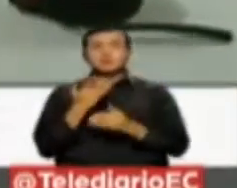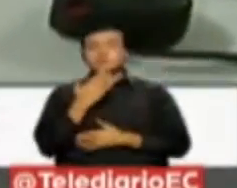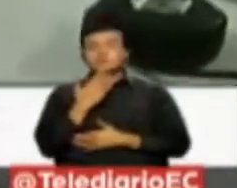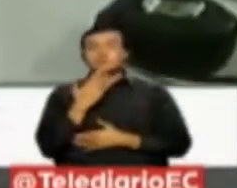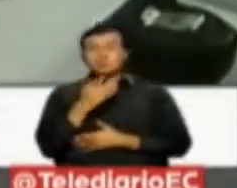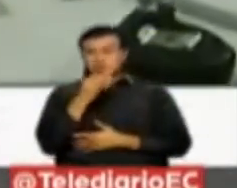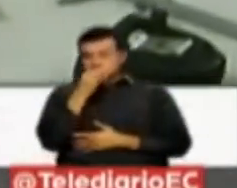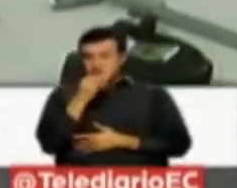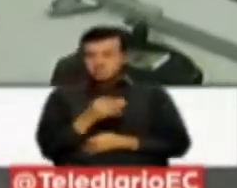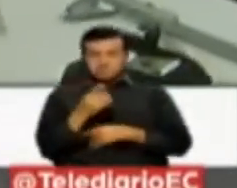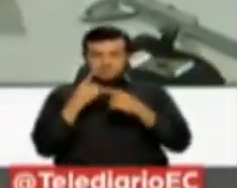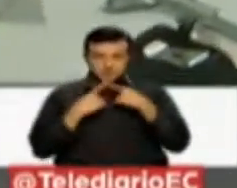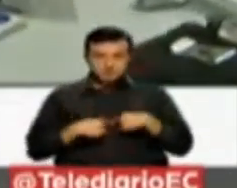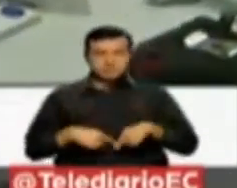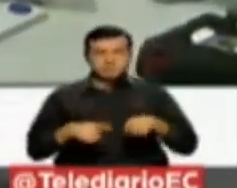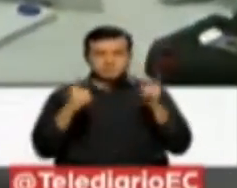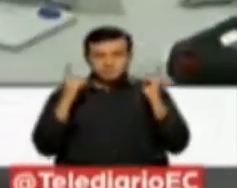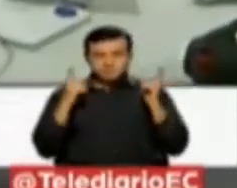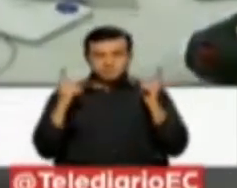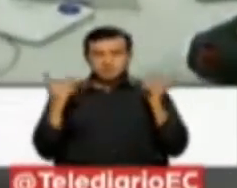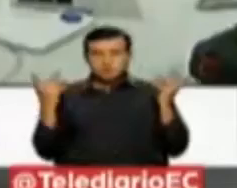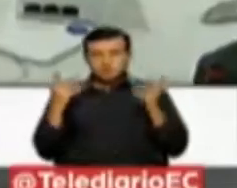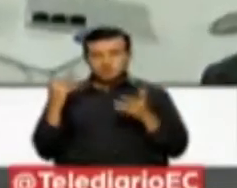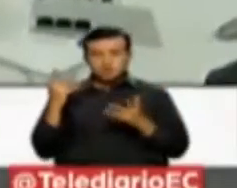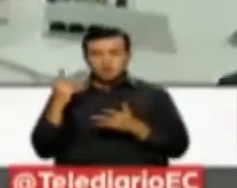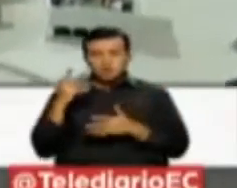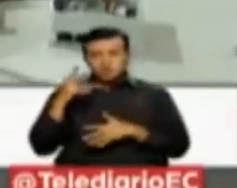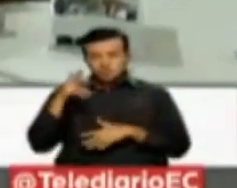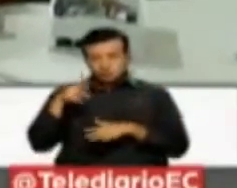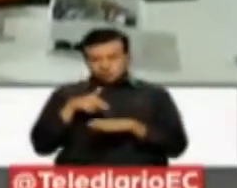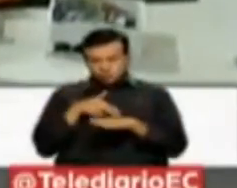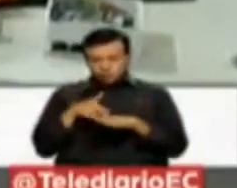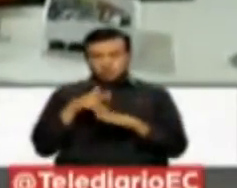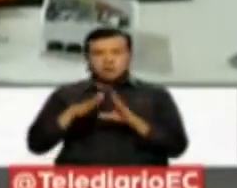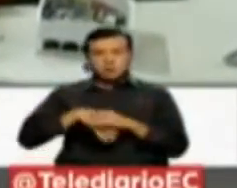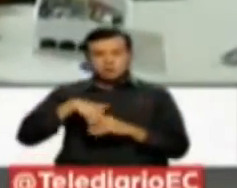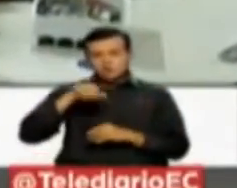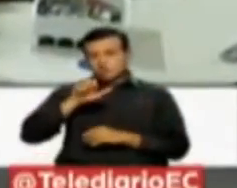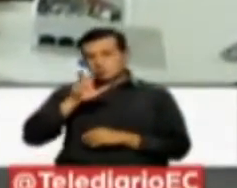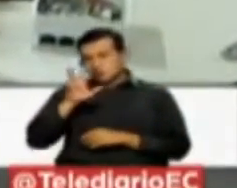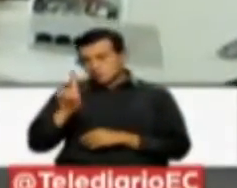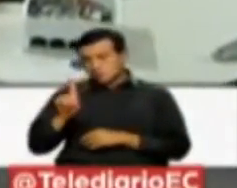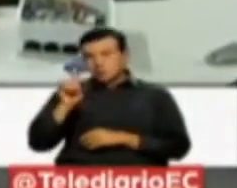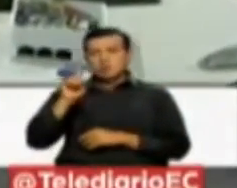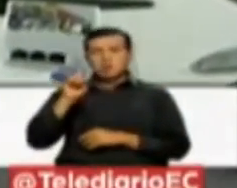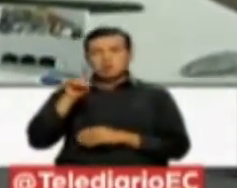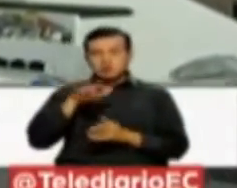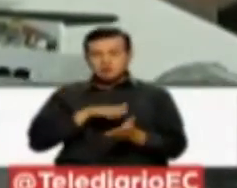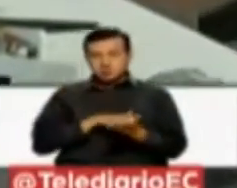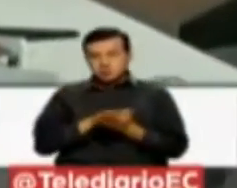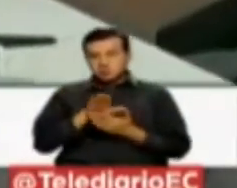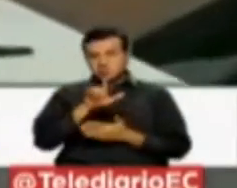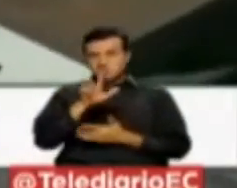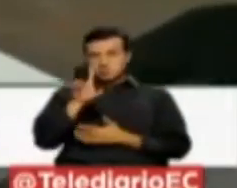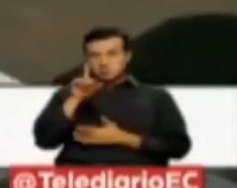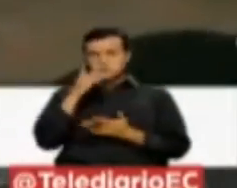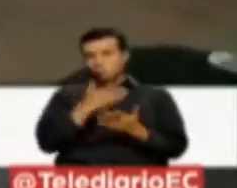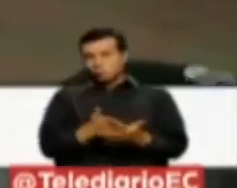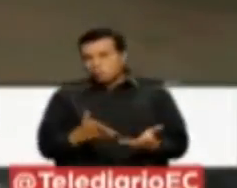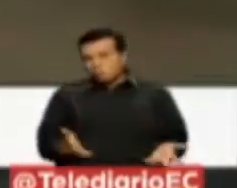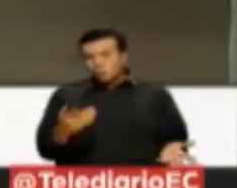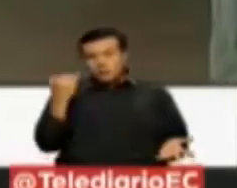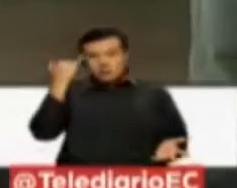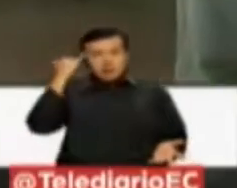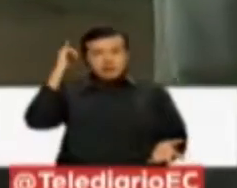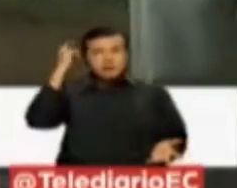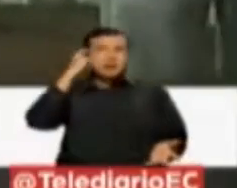la hacemos realidad aquí. Ya tenemos cortadoras láser, tenemos impresoras 3D, tenemos escáneres 3D, de tal forma que si es que tú tienes una